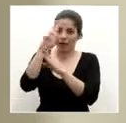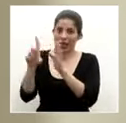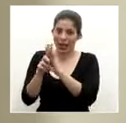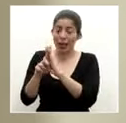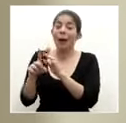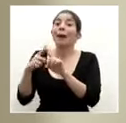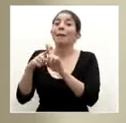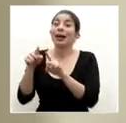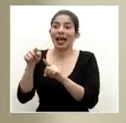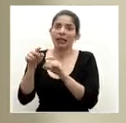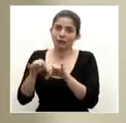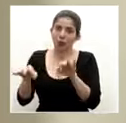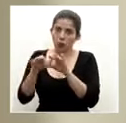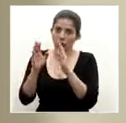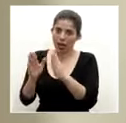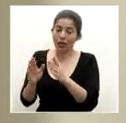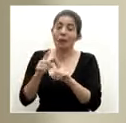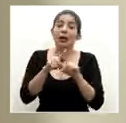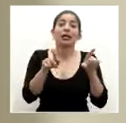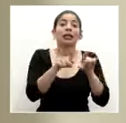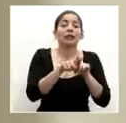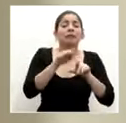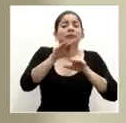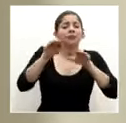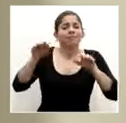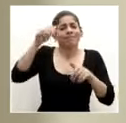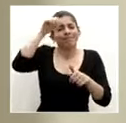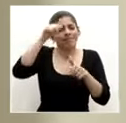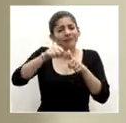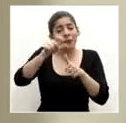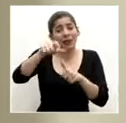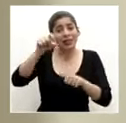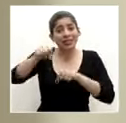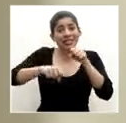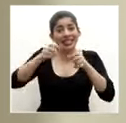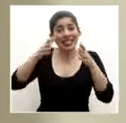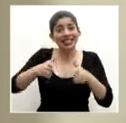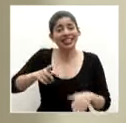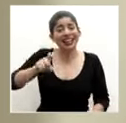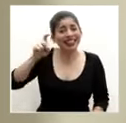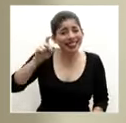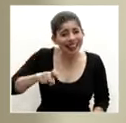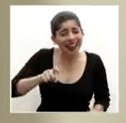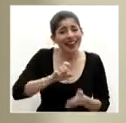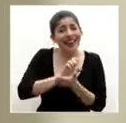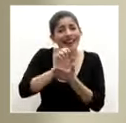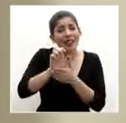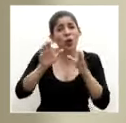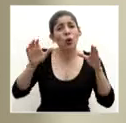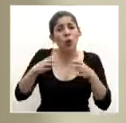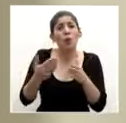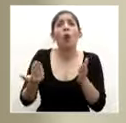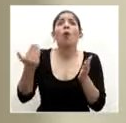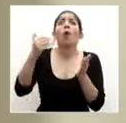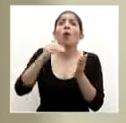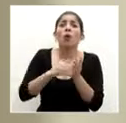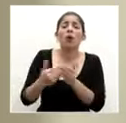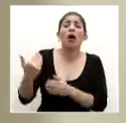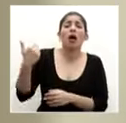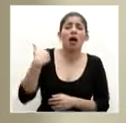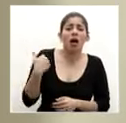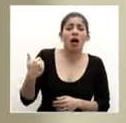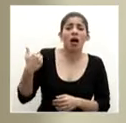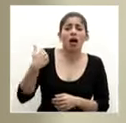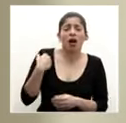de esto, que es importante, les queremos recordar a los ciclistas que debemos evitar las aglomeraciones. Otra vez tuvimos reportes de